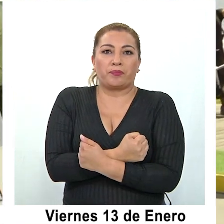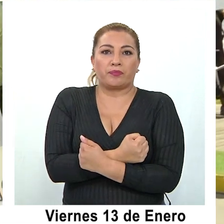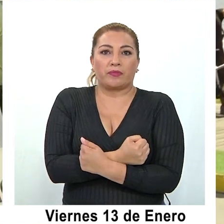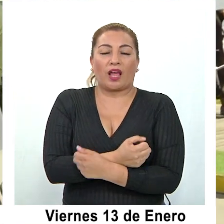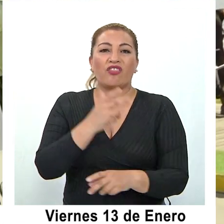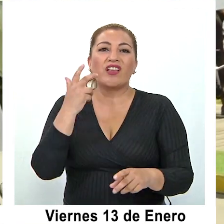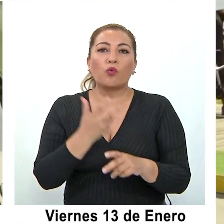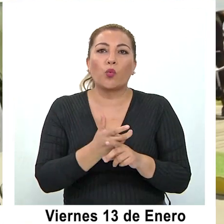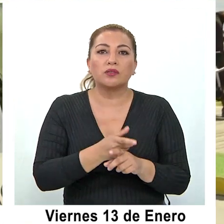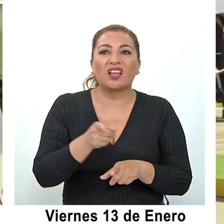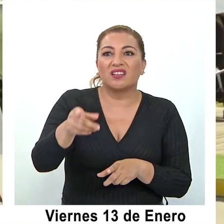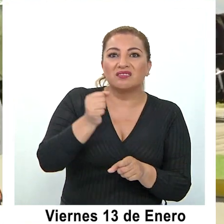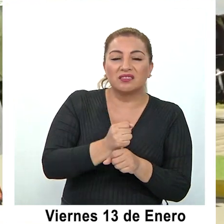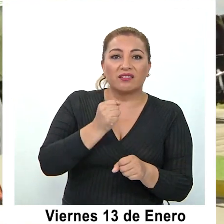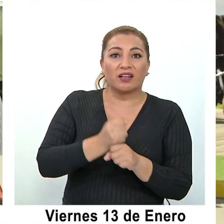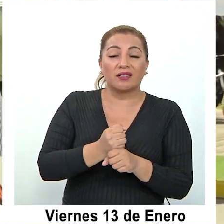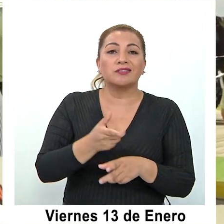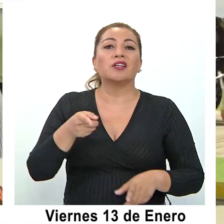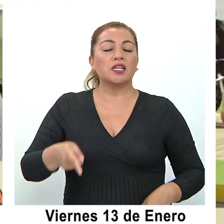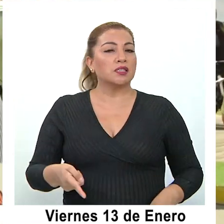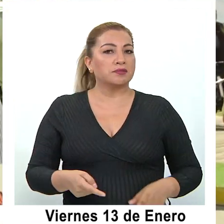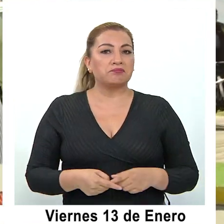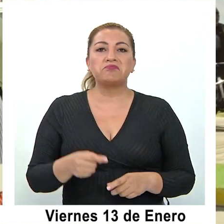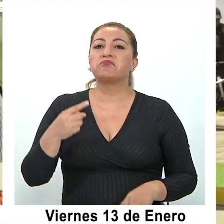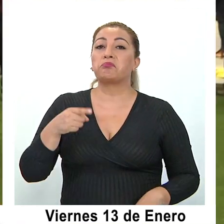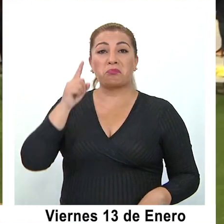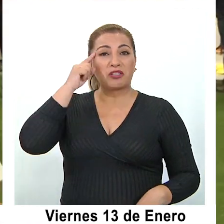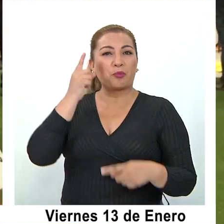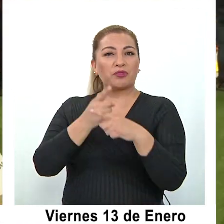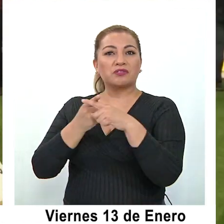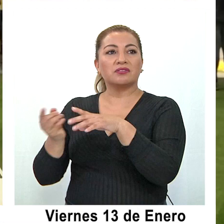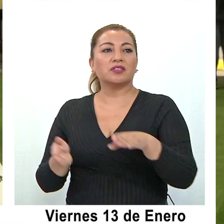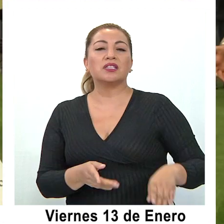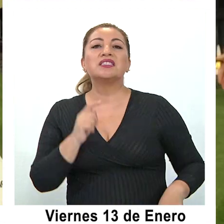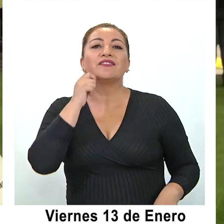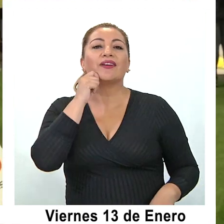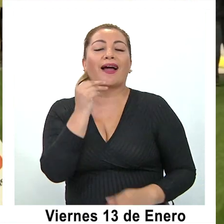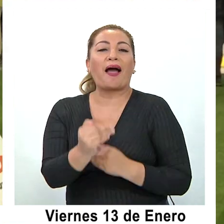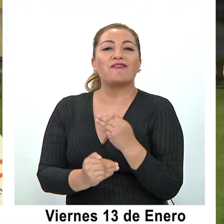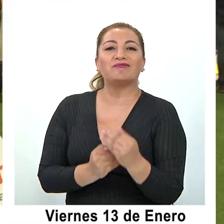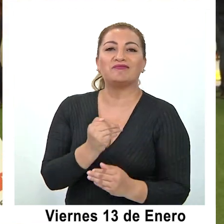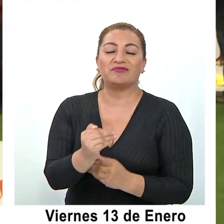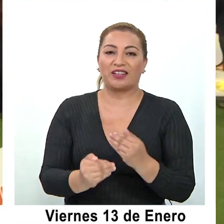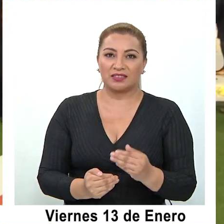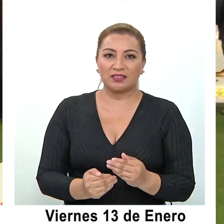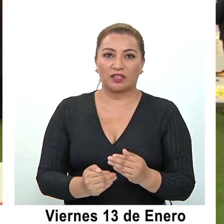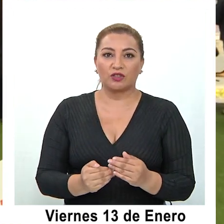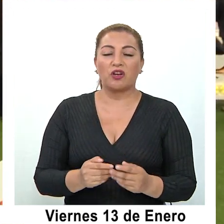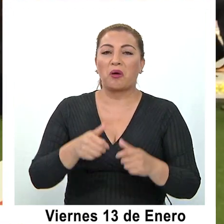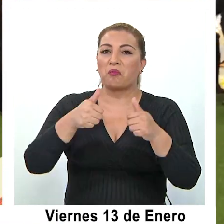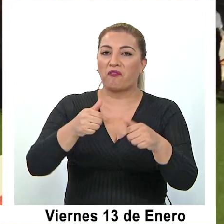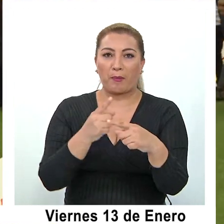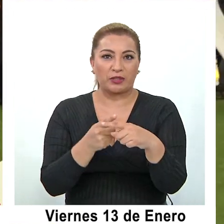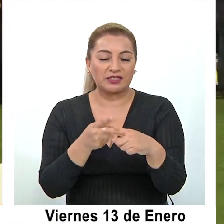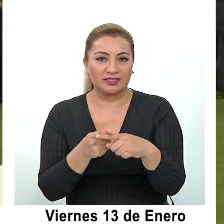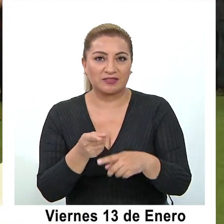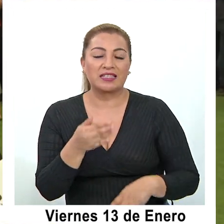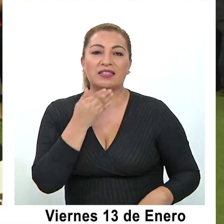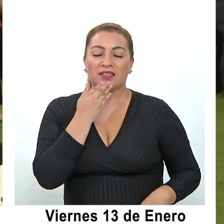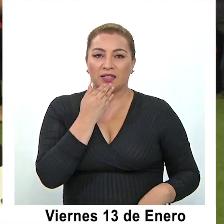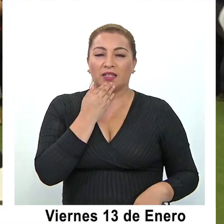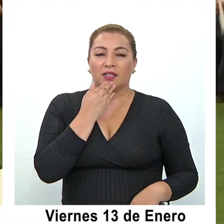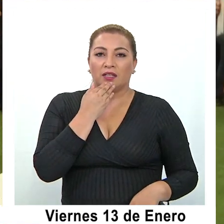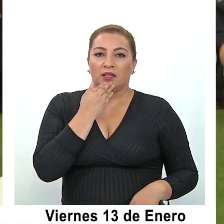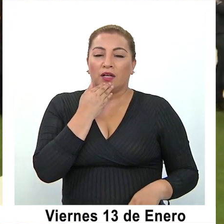delincuentes que están operando de manera flagrante, creo que es positivo. Significa que estamos avanzando en la dirección correcta. Significa que también